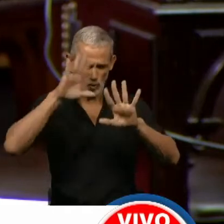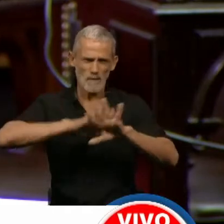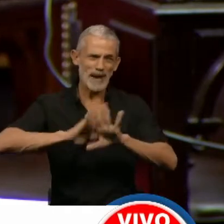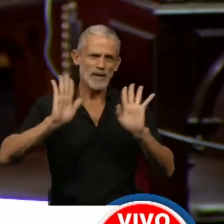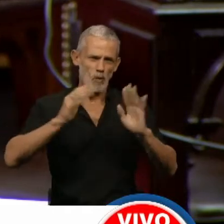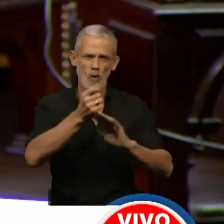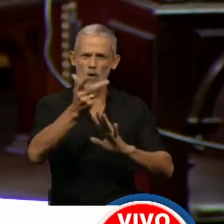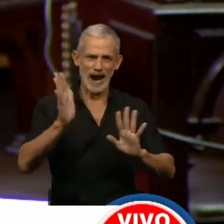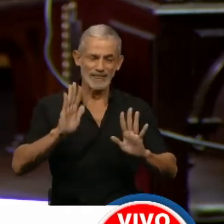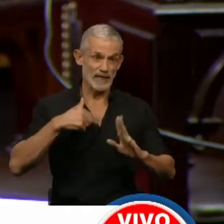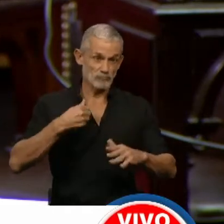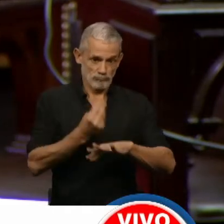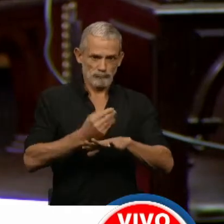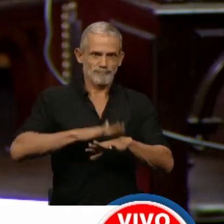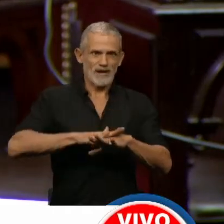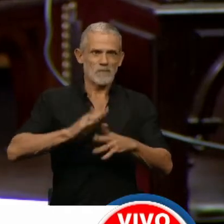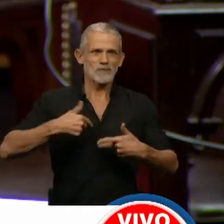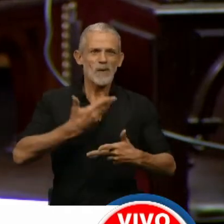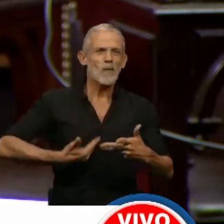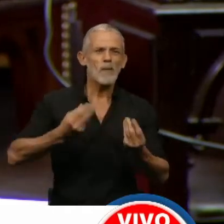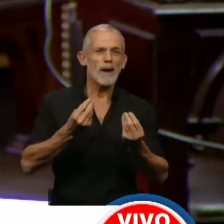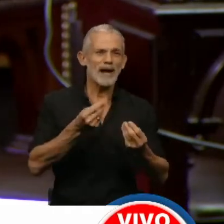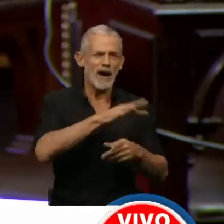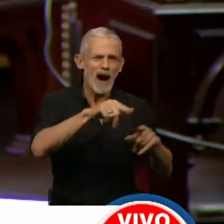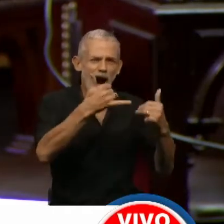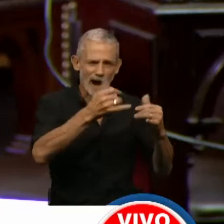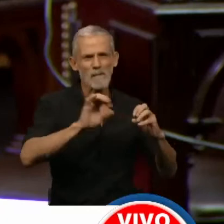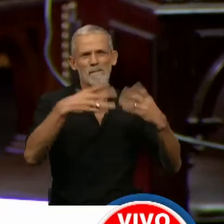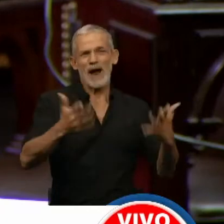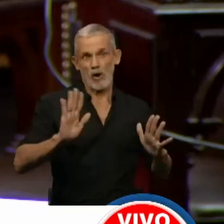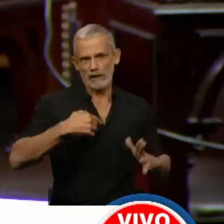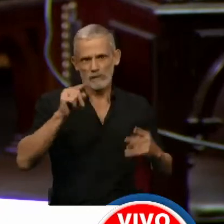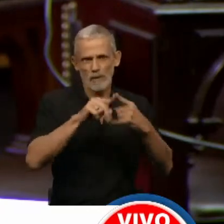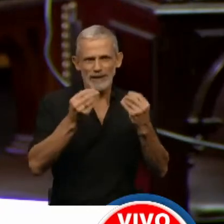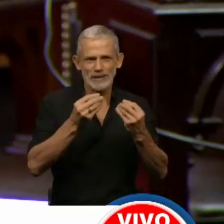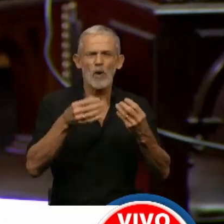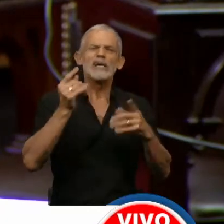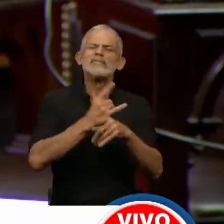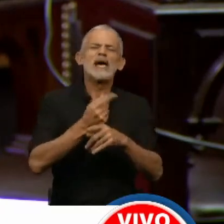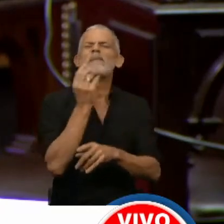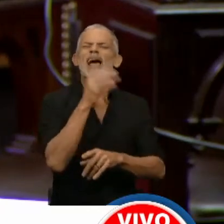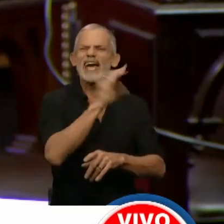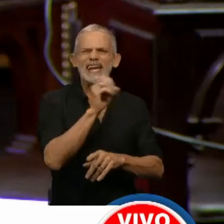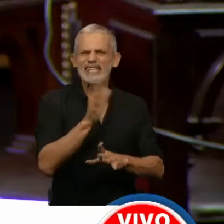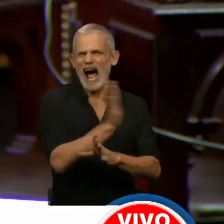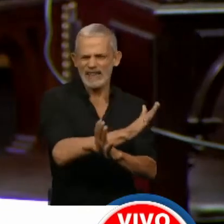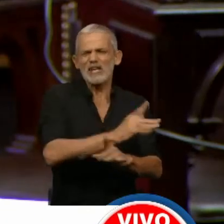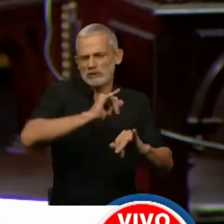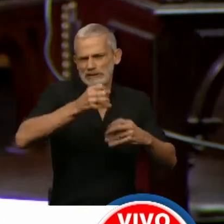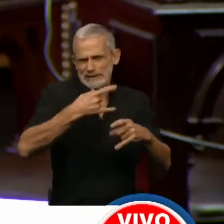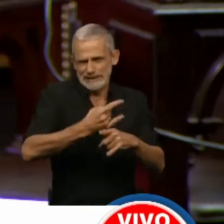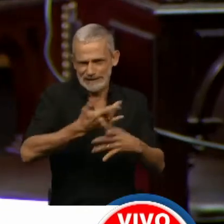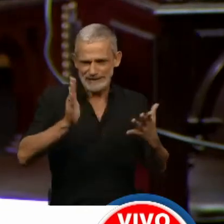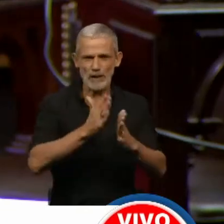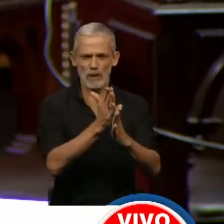Uno se hace cargo de un gobierno para mejorar lo que está. Siempre va a haber un cuestionamiento a la etapa anterior, siempre, porque hay un punto de partida que